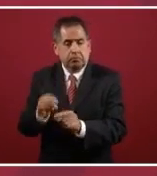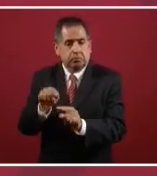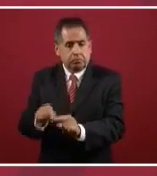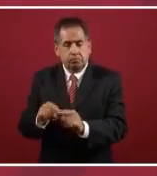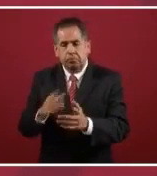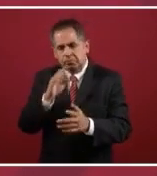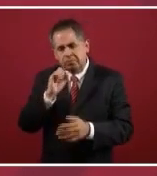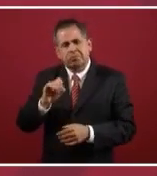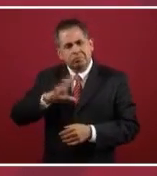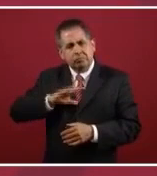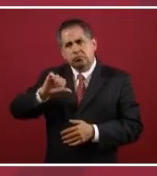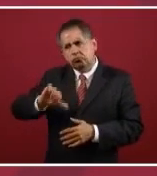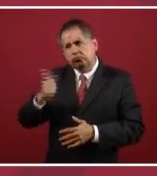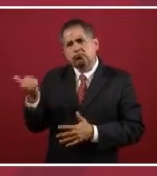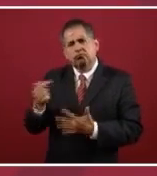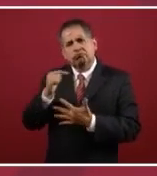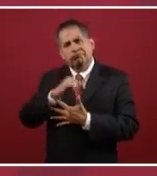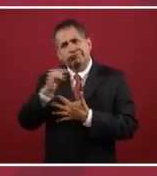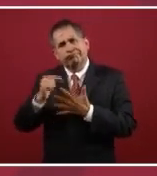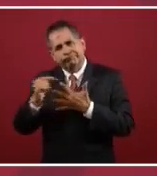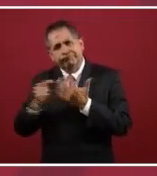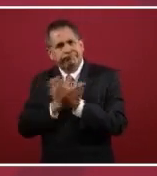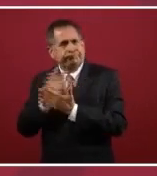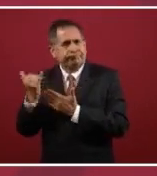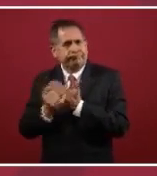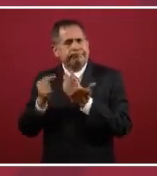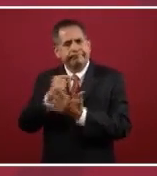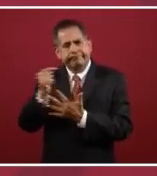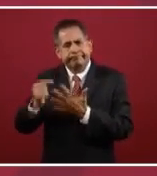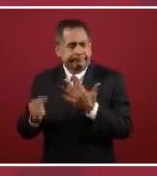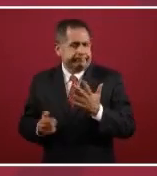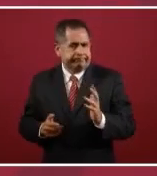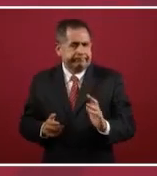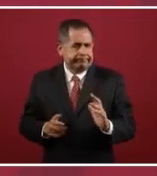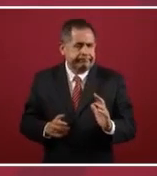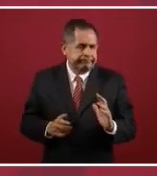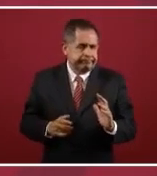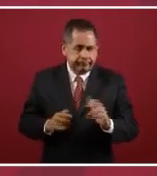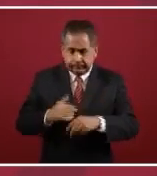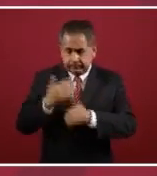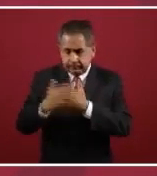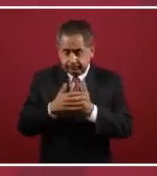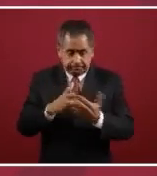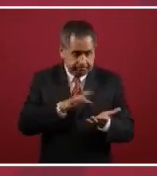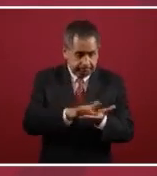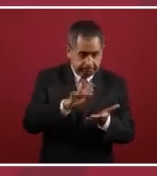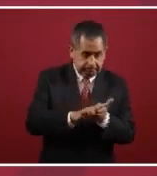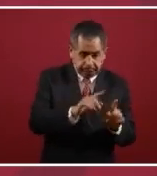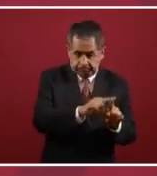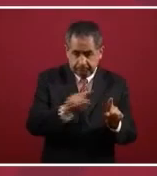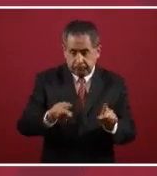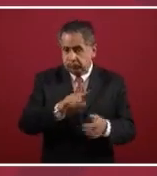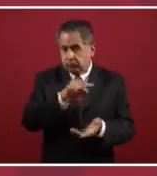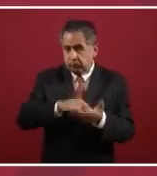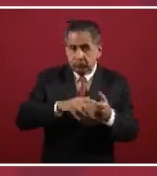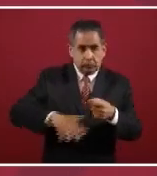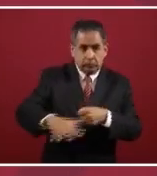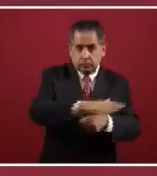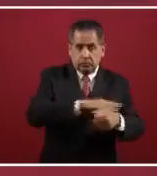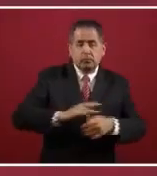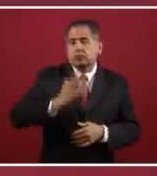y de otros proyectos que se van a seguir impulsando en Sonora.